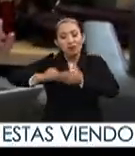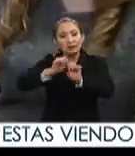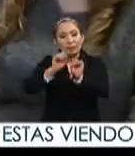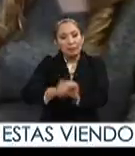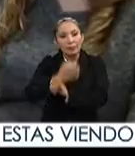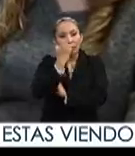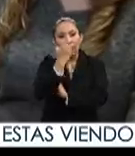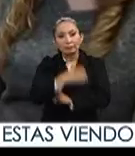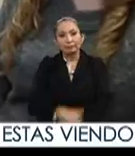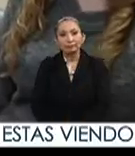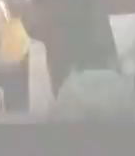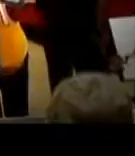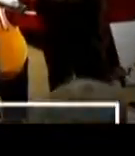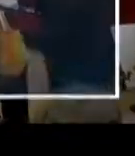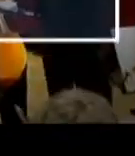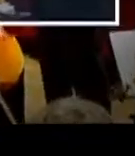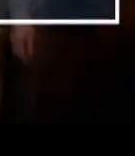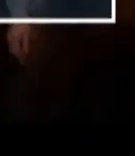sistemas escolares.